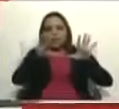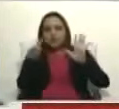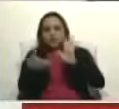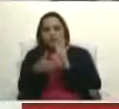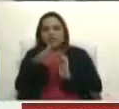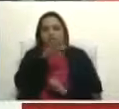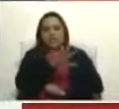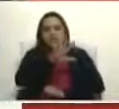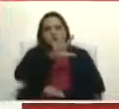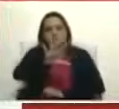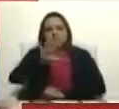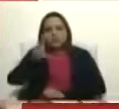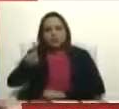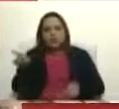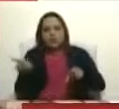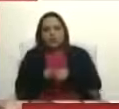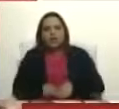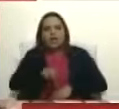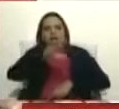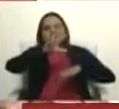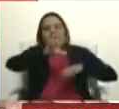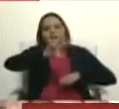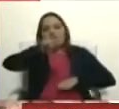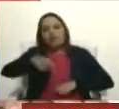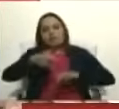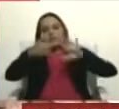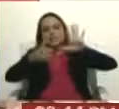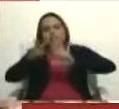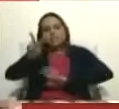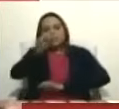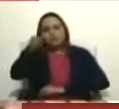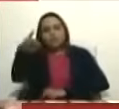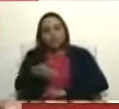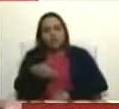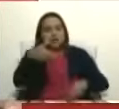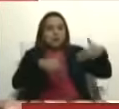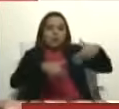378.551, para un 3,67%. Votos nulos: